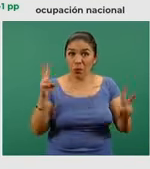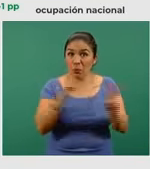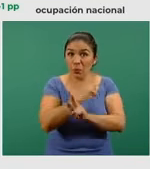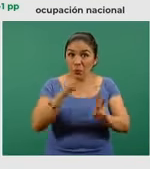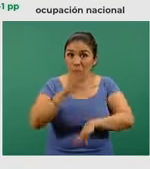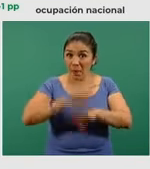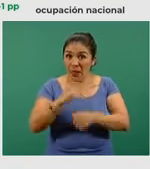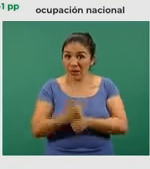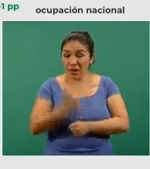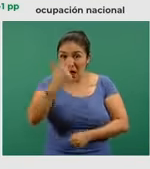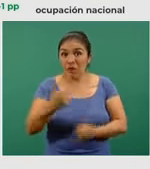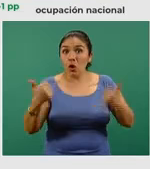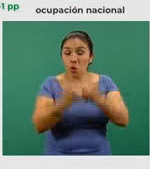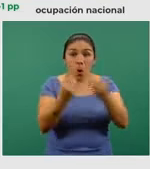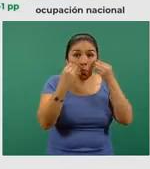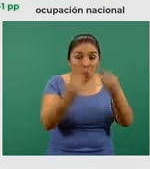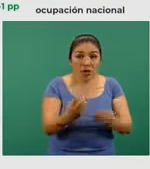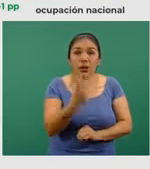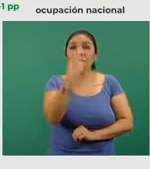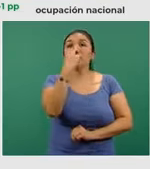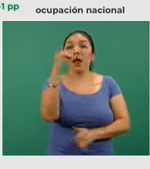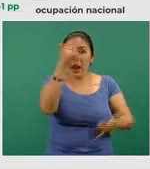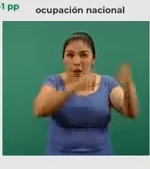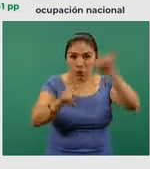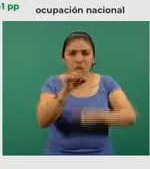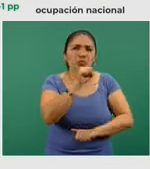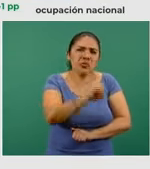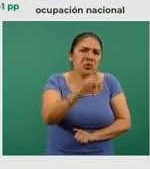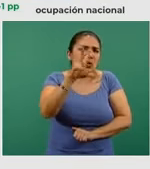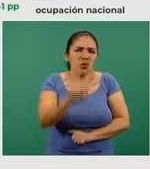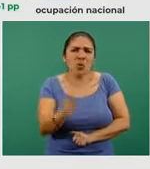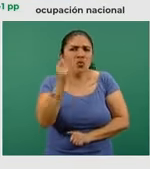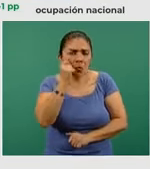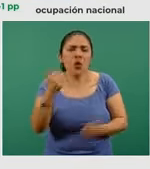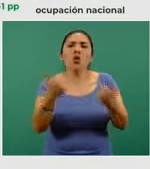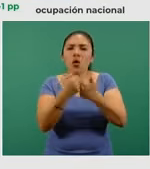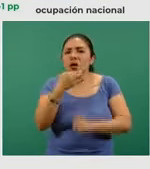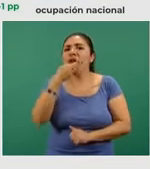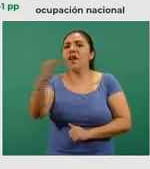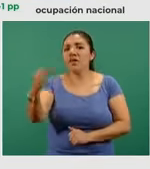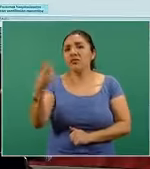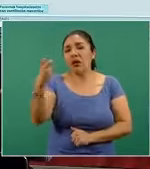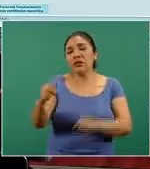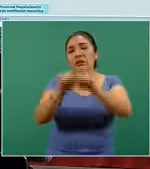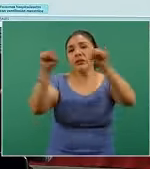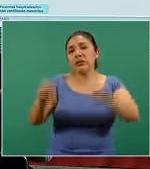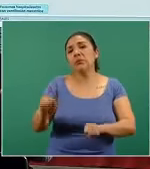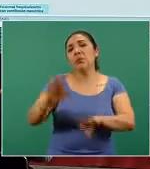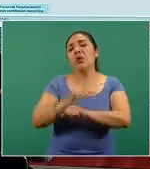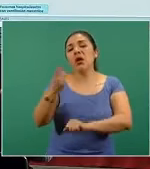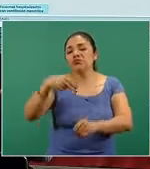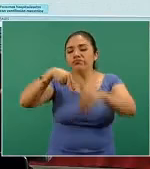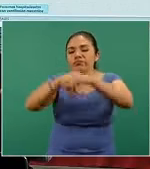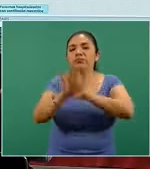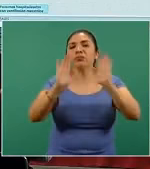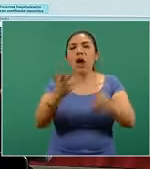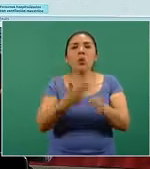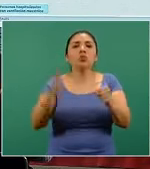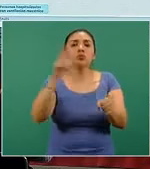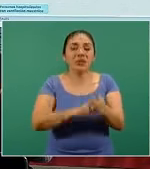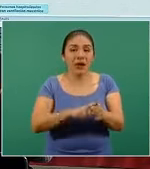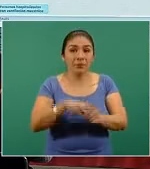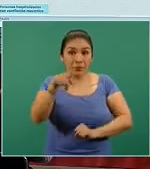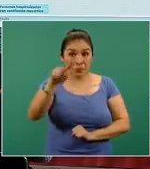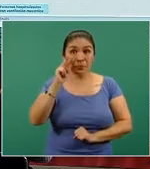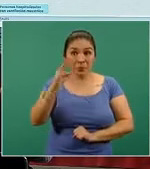se le tome o no se le tome una muestra de laboratorio, se reporta en este sistema porque ingresó a una cama de hospital. Entonces